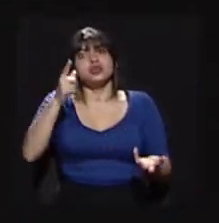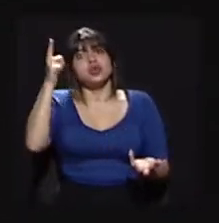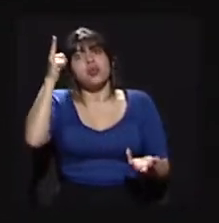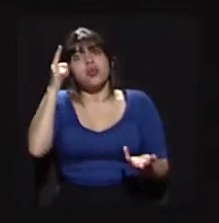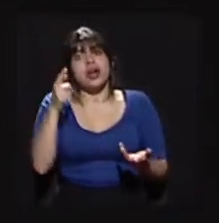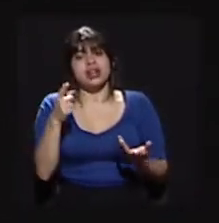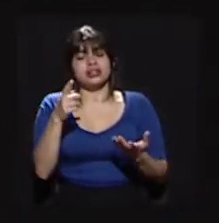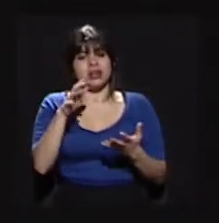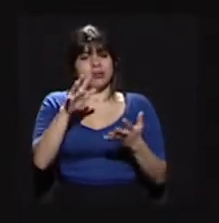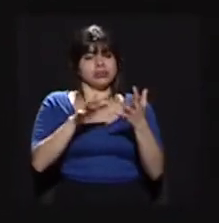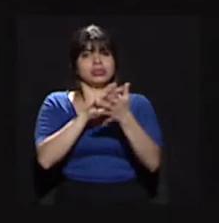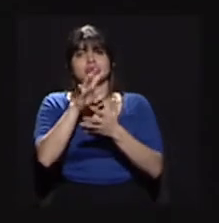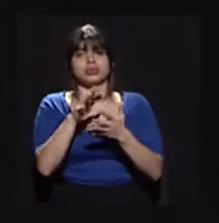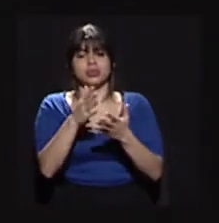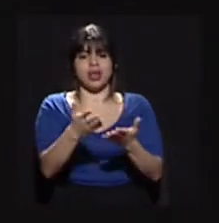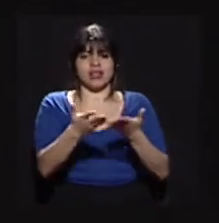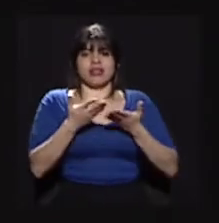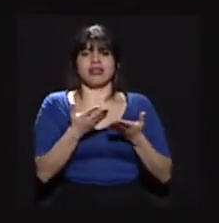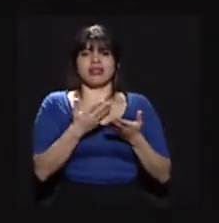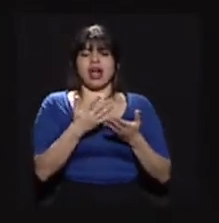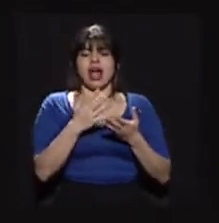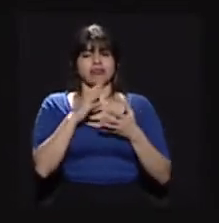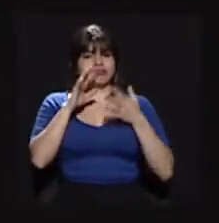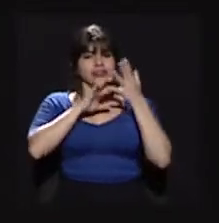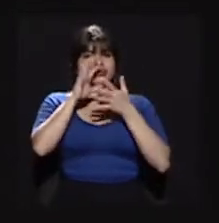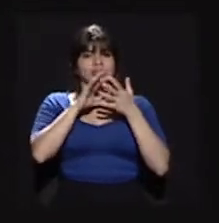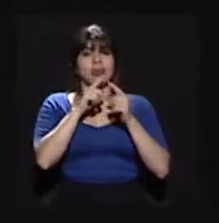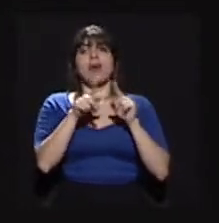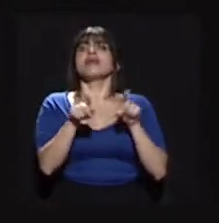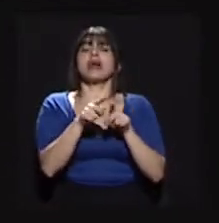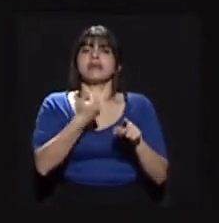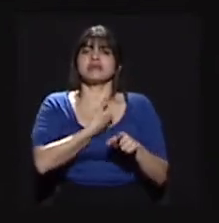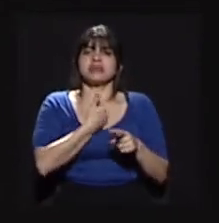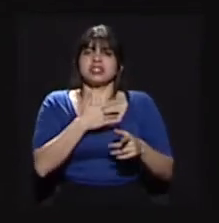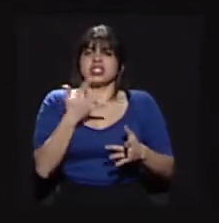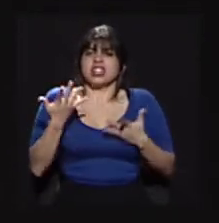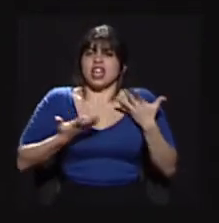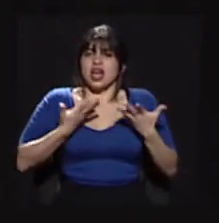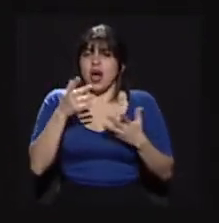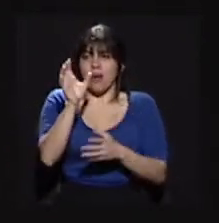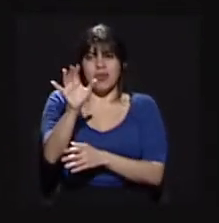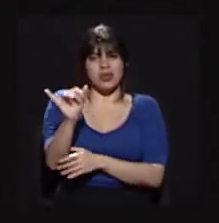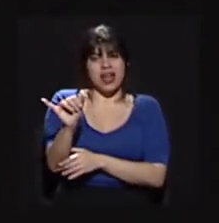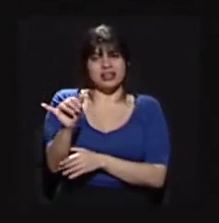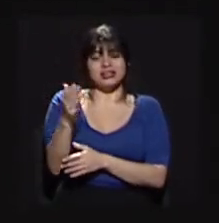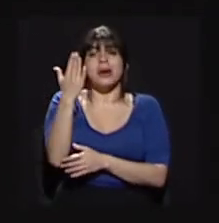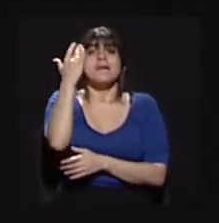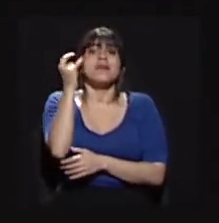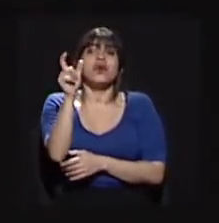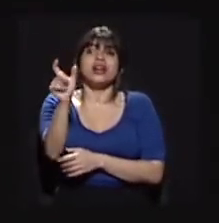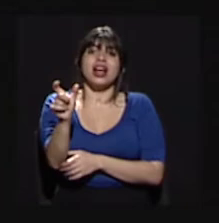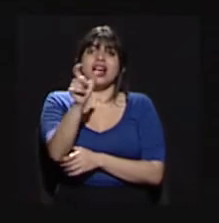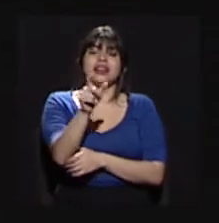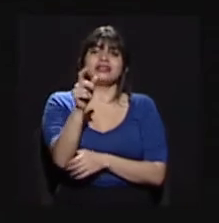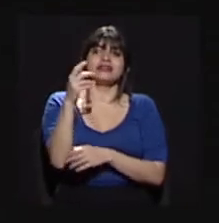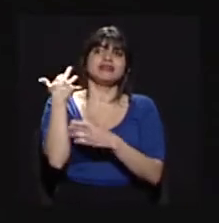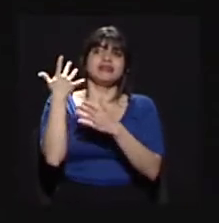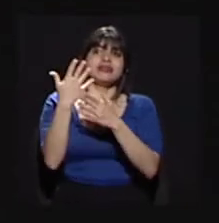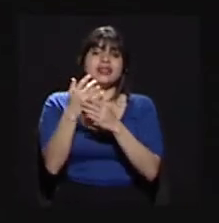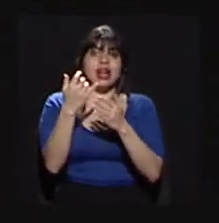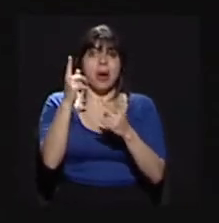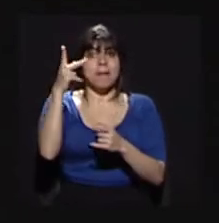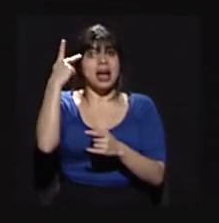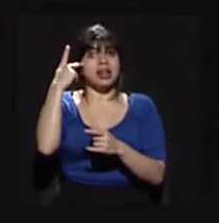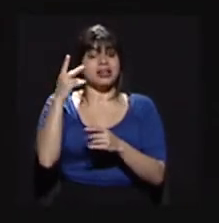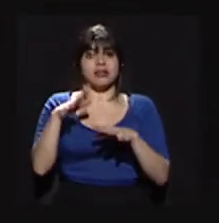desacomodó les produce no solamente incertidumbre sino una gran incomodidad porque he aquí que llega un partido que no gobernaba que